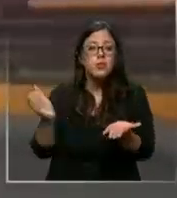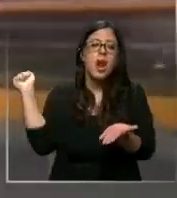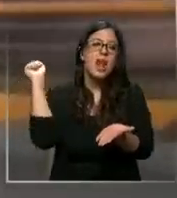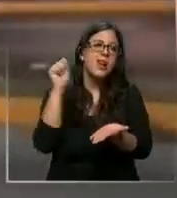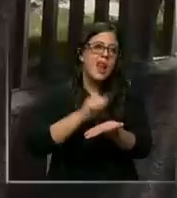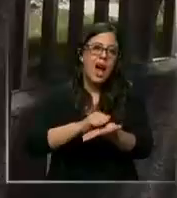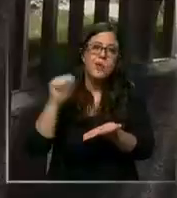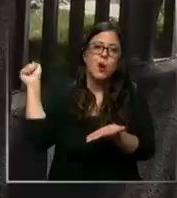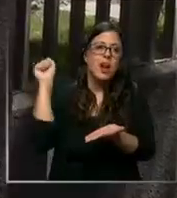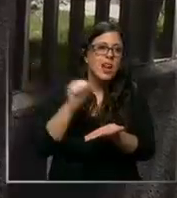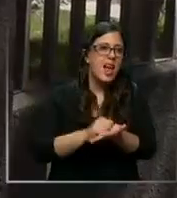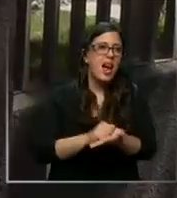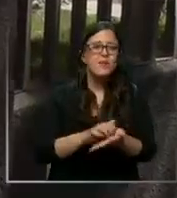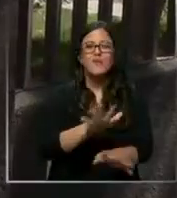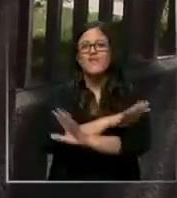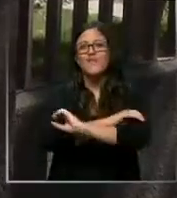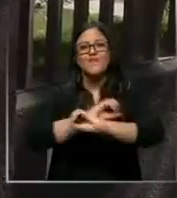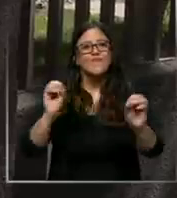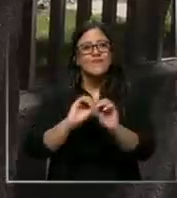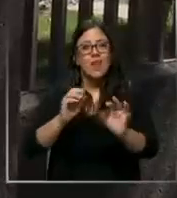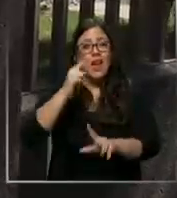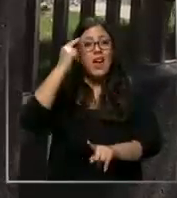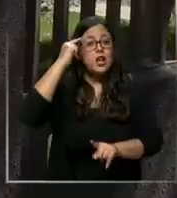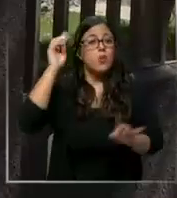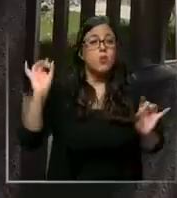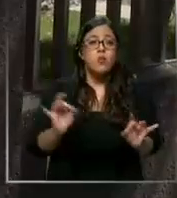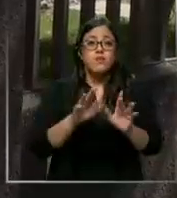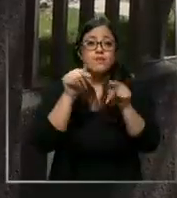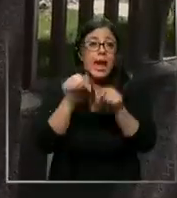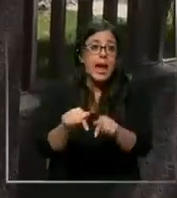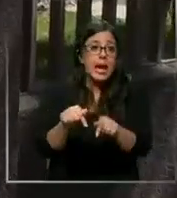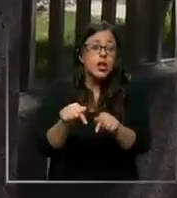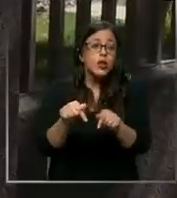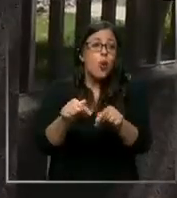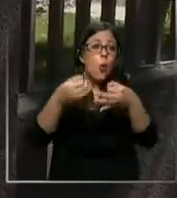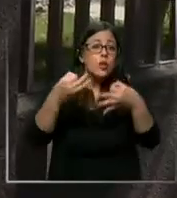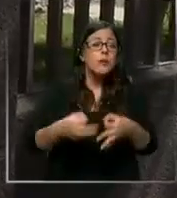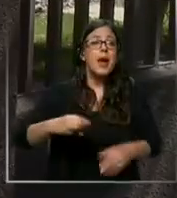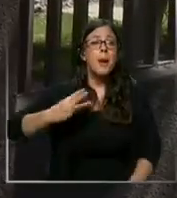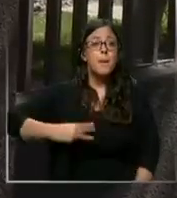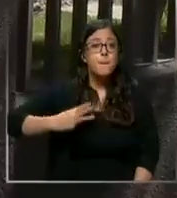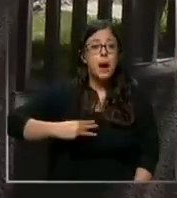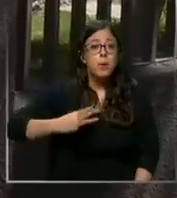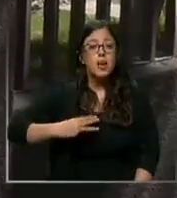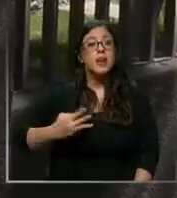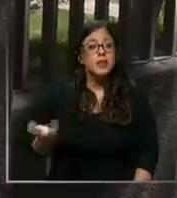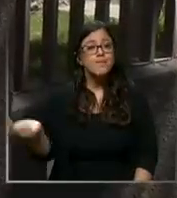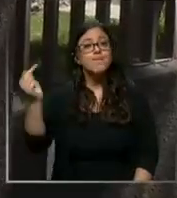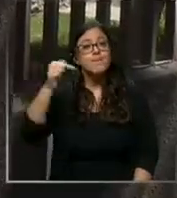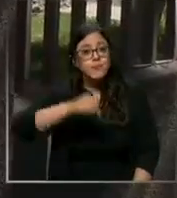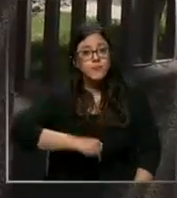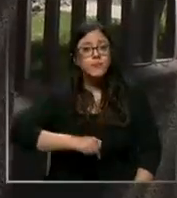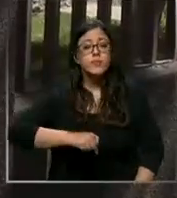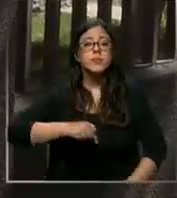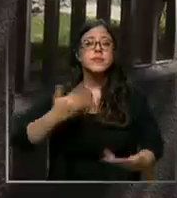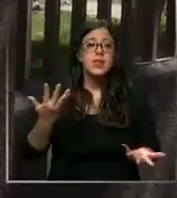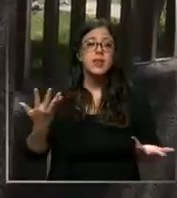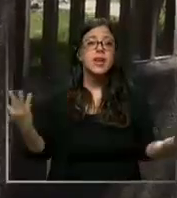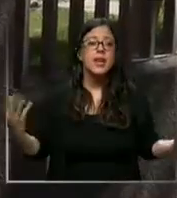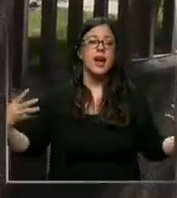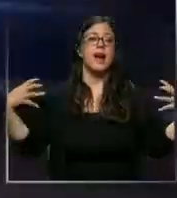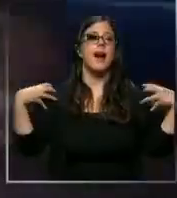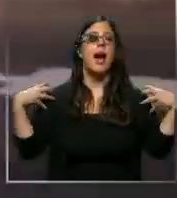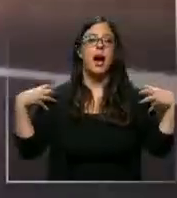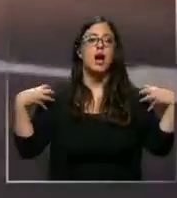reclamos y no ha pasado nada. Supongo que tenía que pasar esto para que la municipalidad se haga en el fondo a